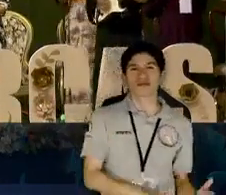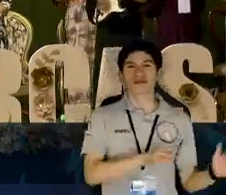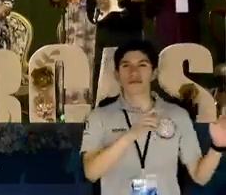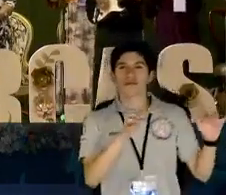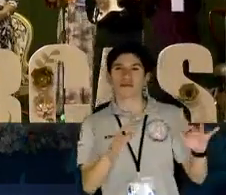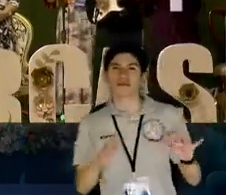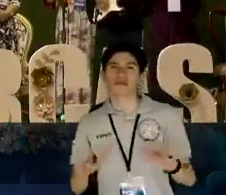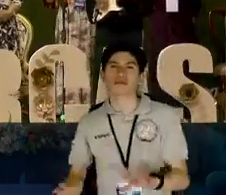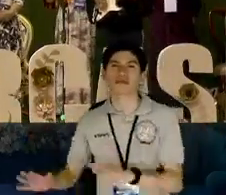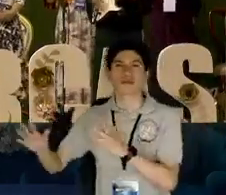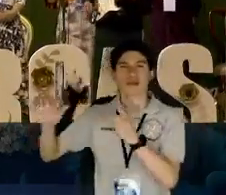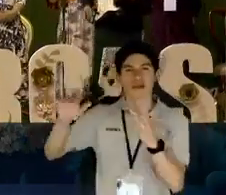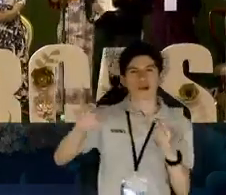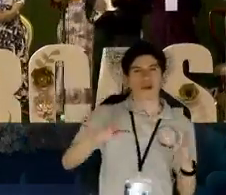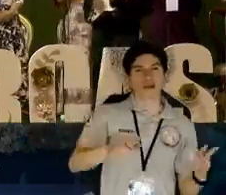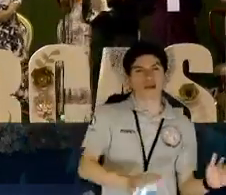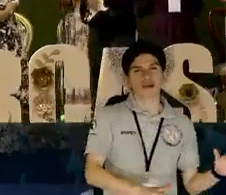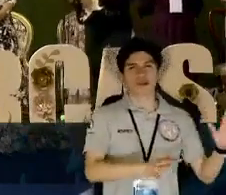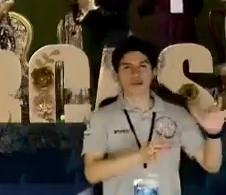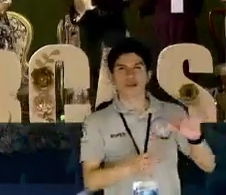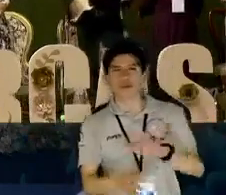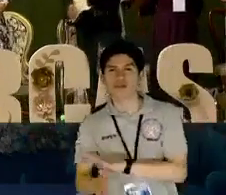Dígale en esta tarde,